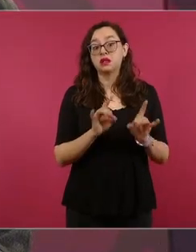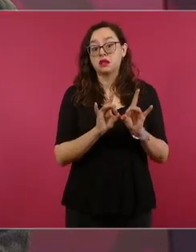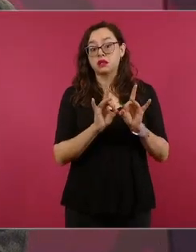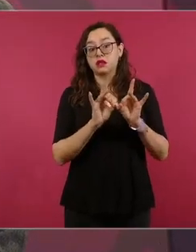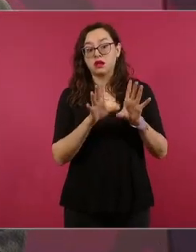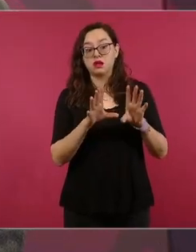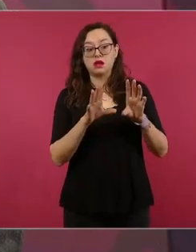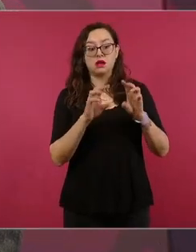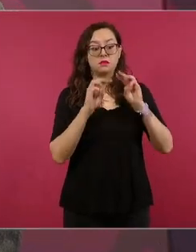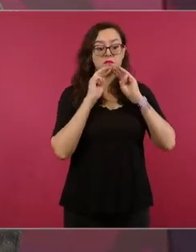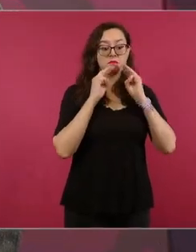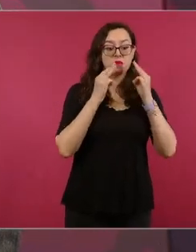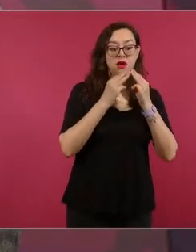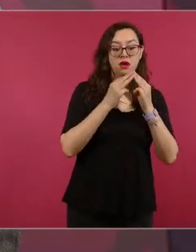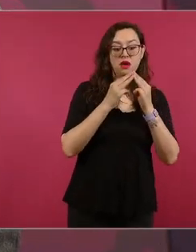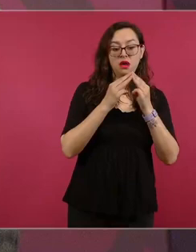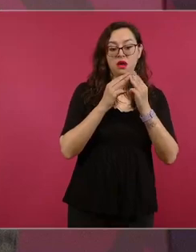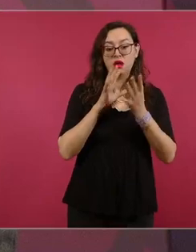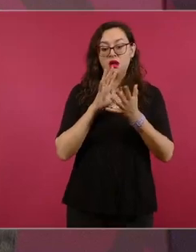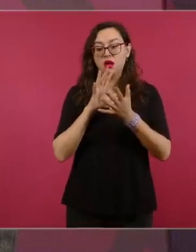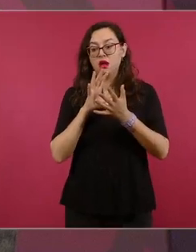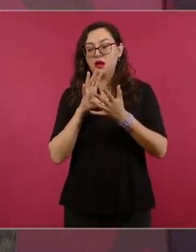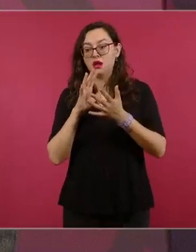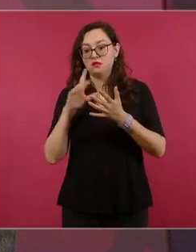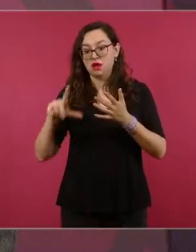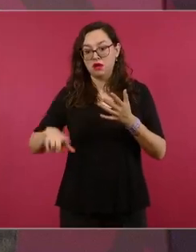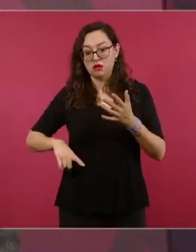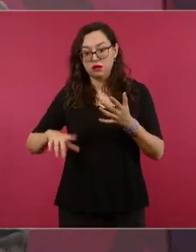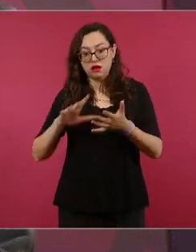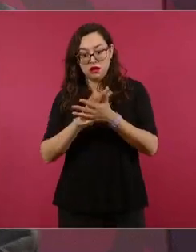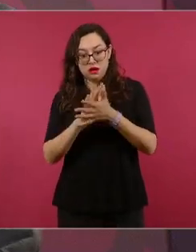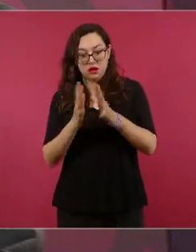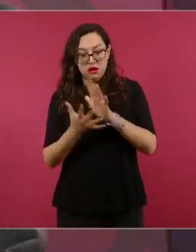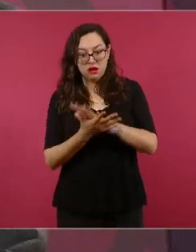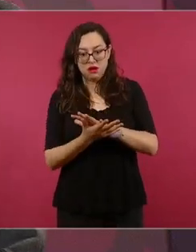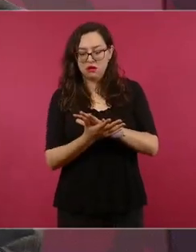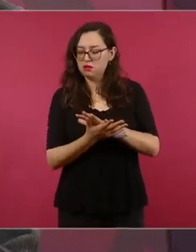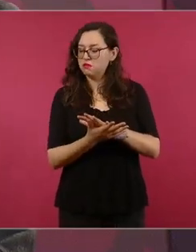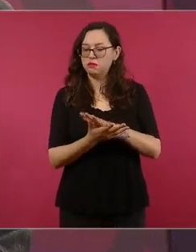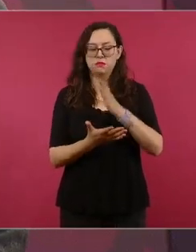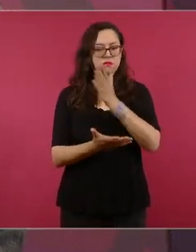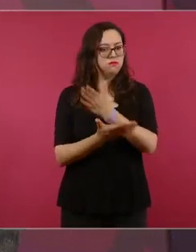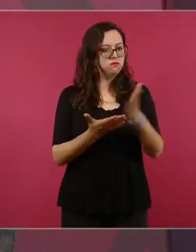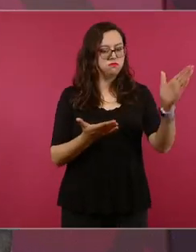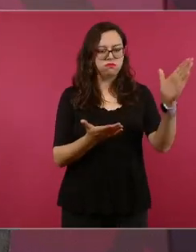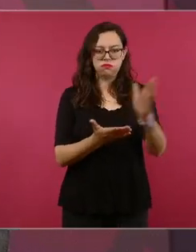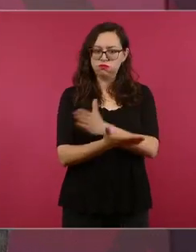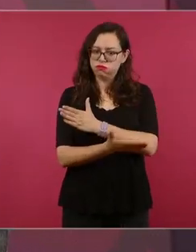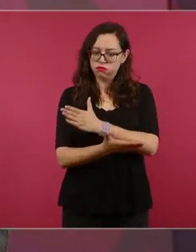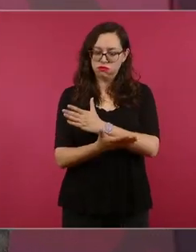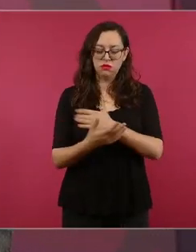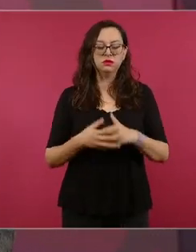entre autoridades y delincuencia, que esté bien pintada la raya,